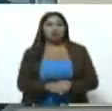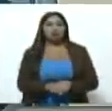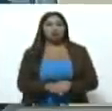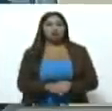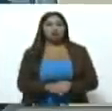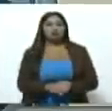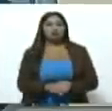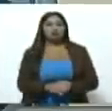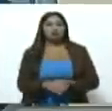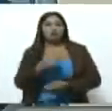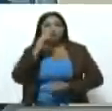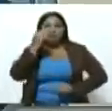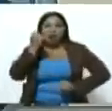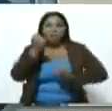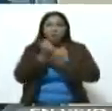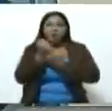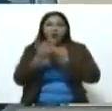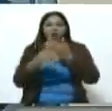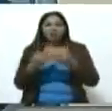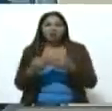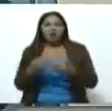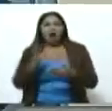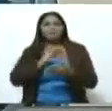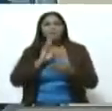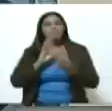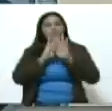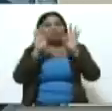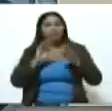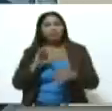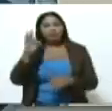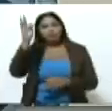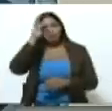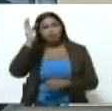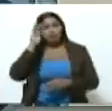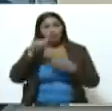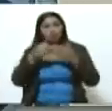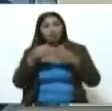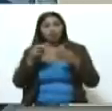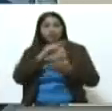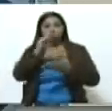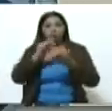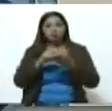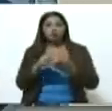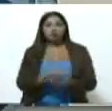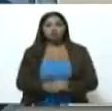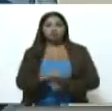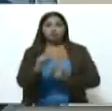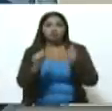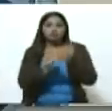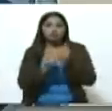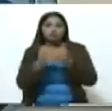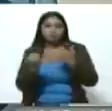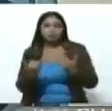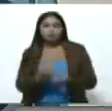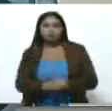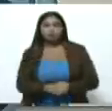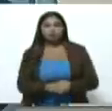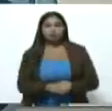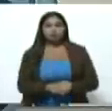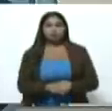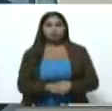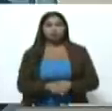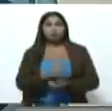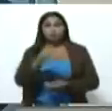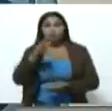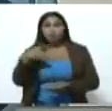con apoyo de un cuerpo de fiscales auxiliares nacionales, y que